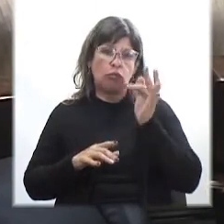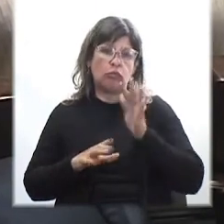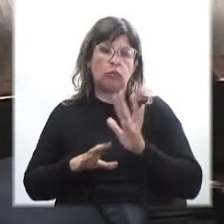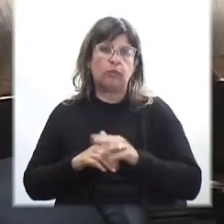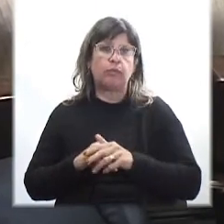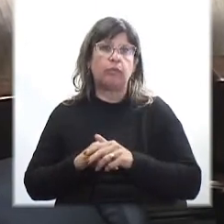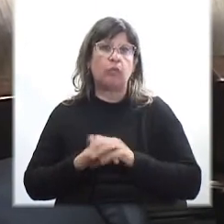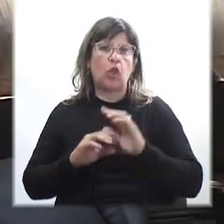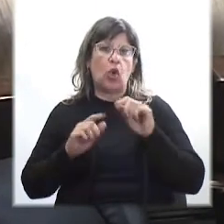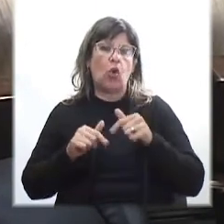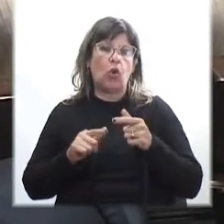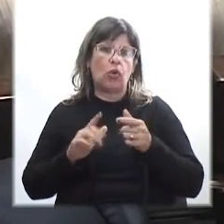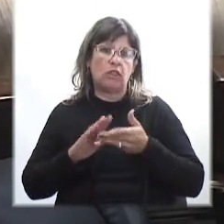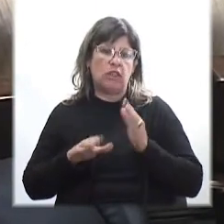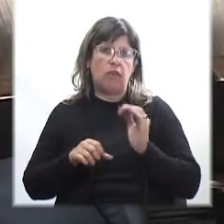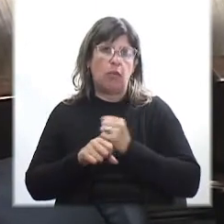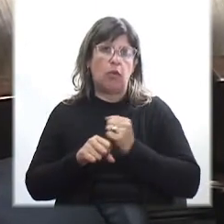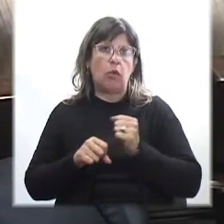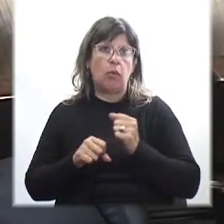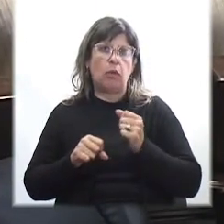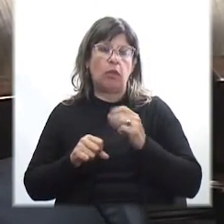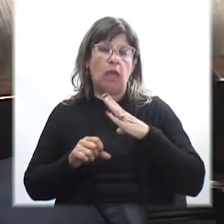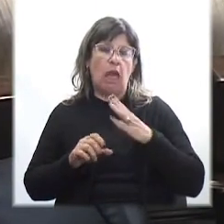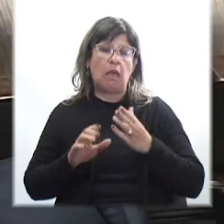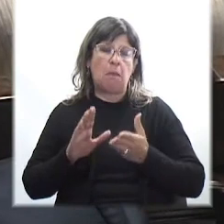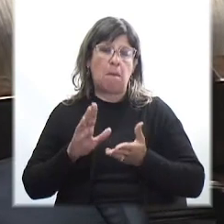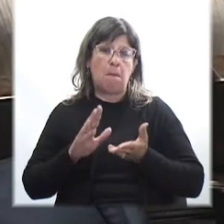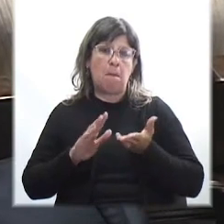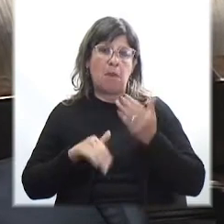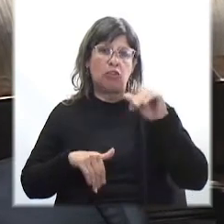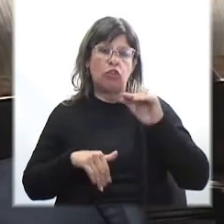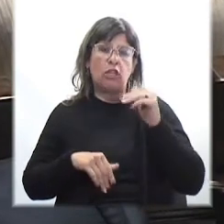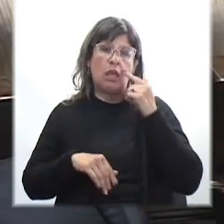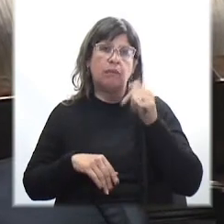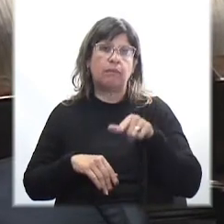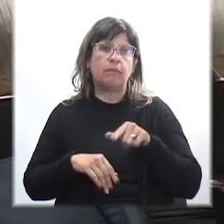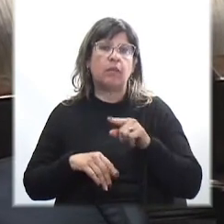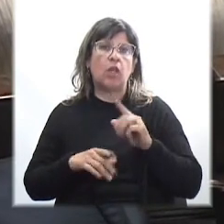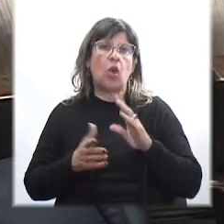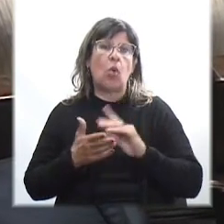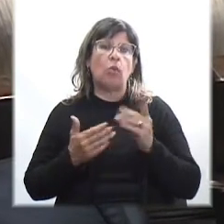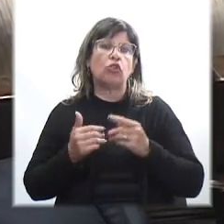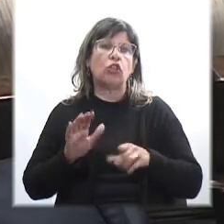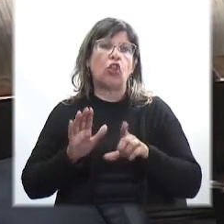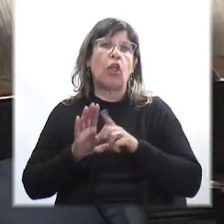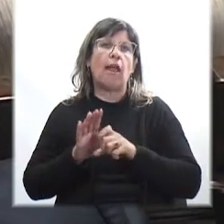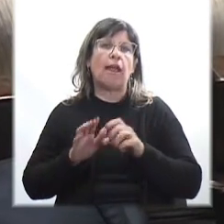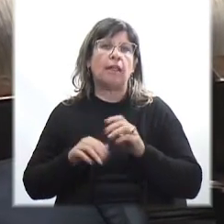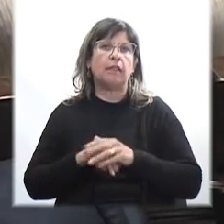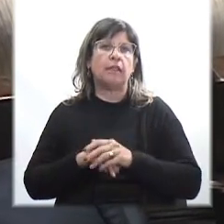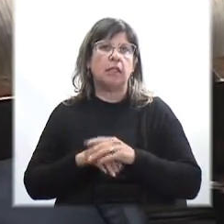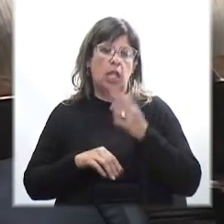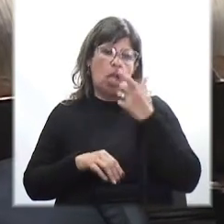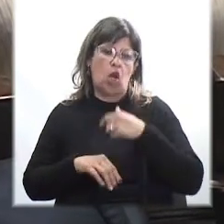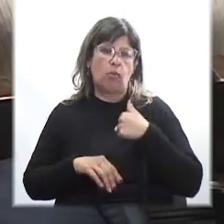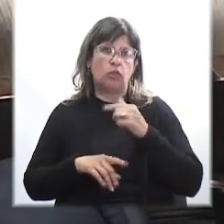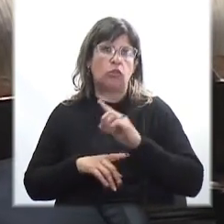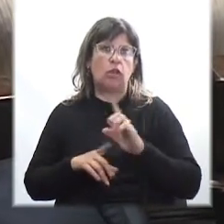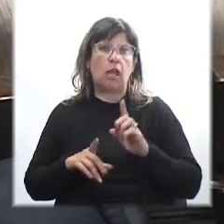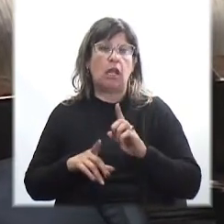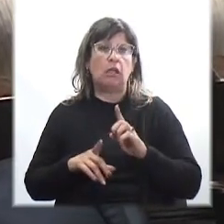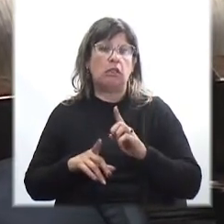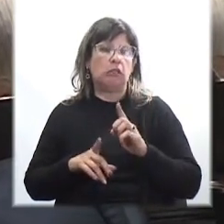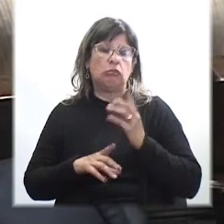va a aprobar porque hay mayoría un proyecto de ley que en lo personal